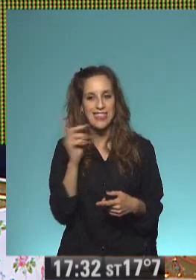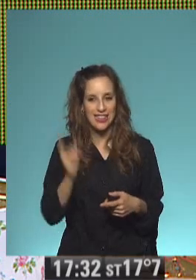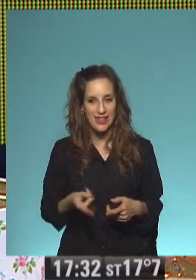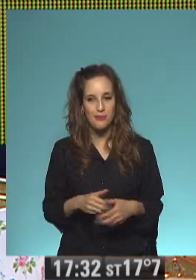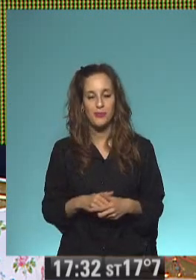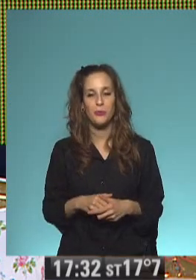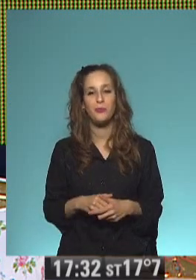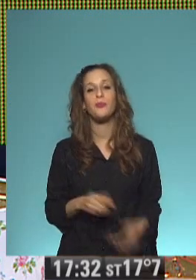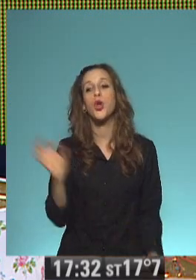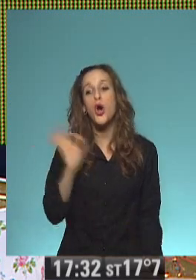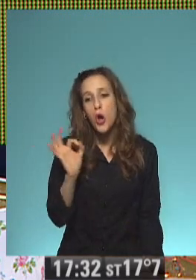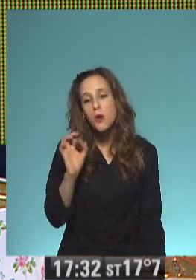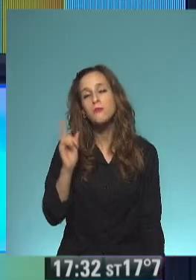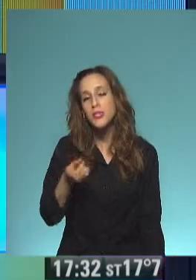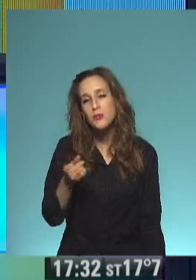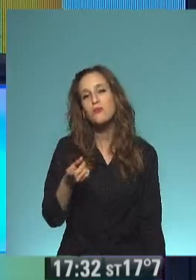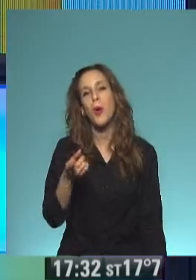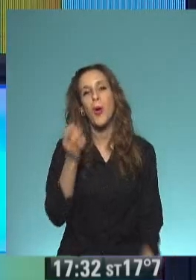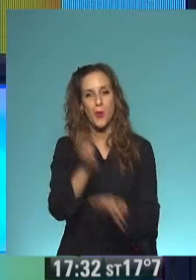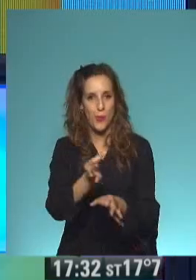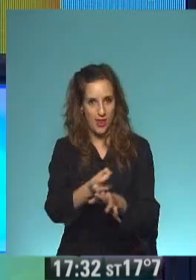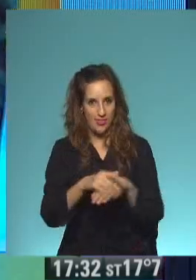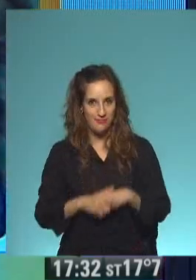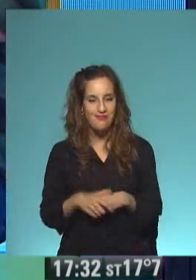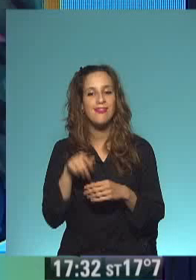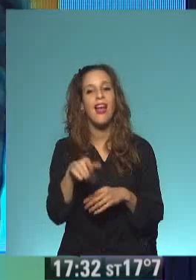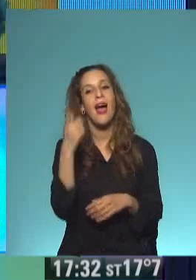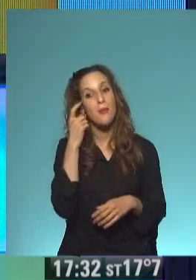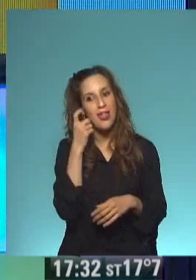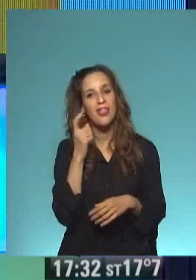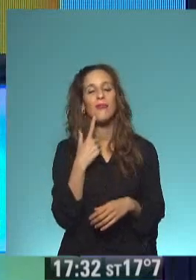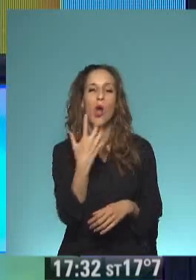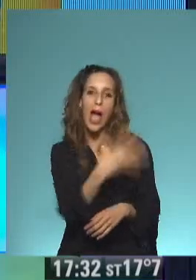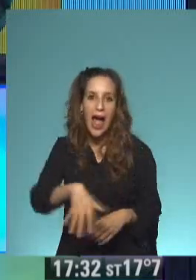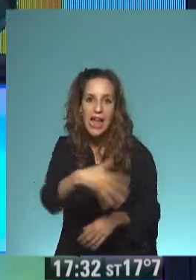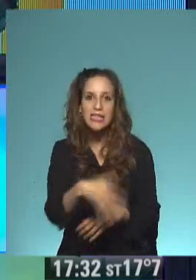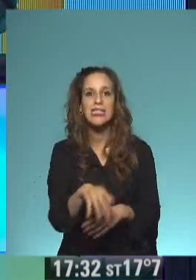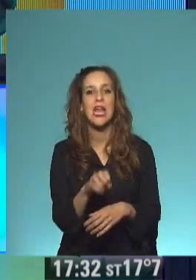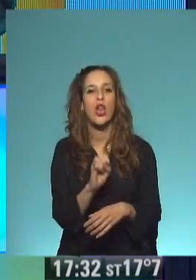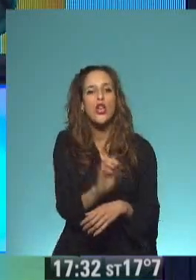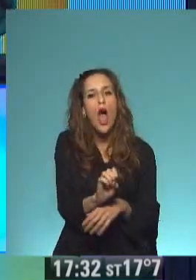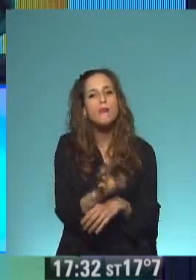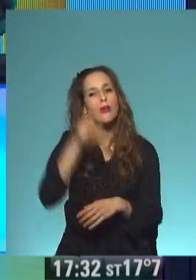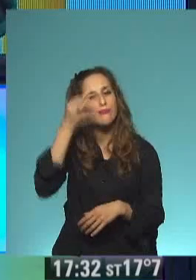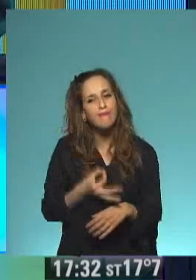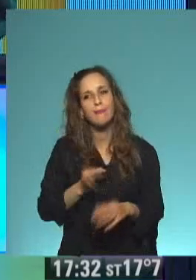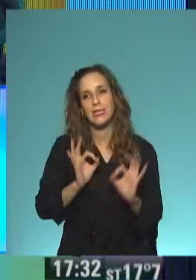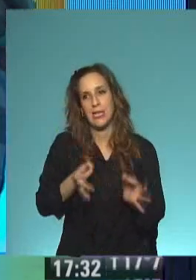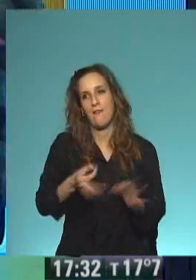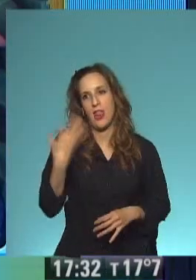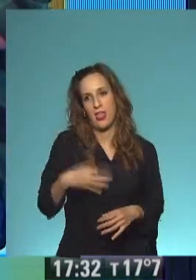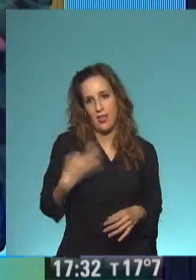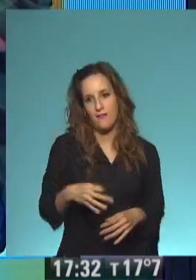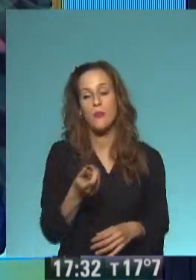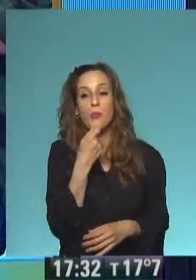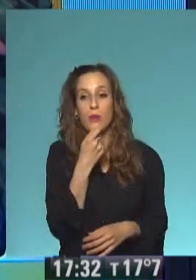siempre, o a la escuela. Exacto. ¿No? Y para eso aprendimos que los nombres de las calles son esenciales, porque si yo le quiero indicar a alguien dónde